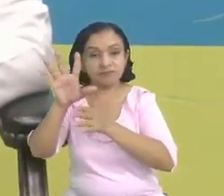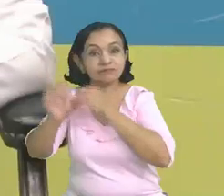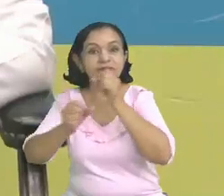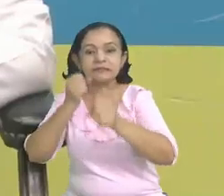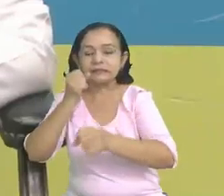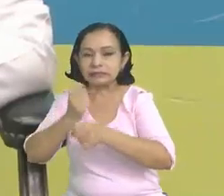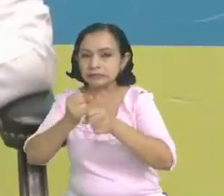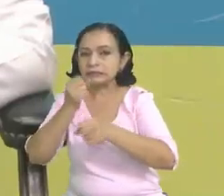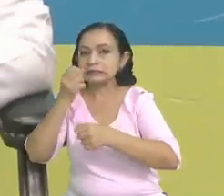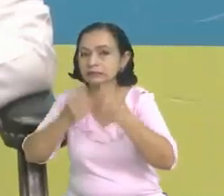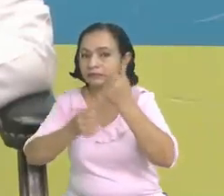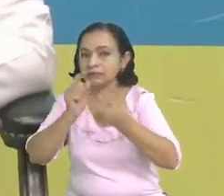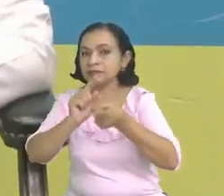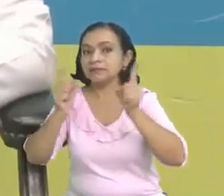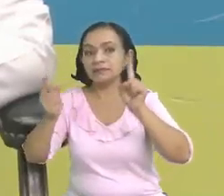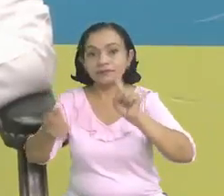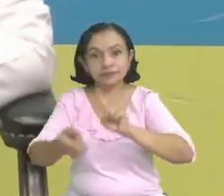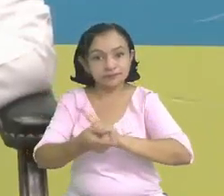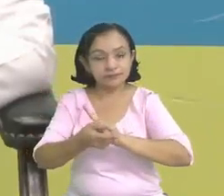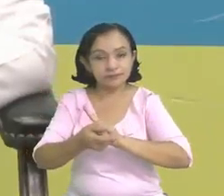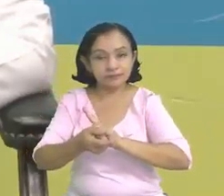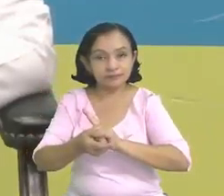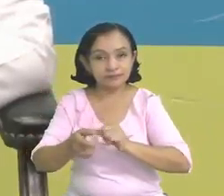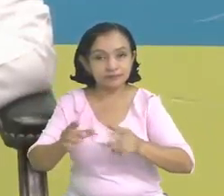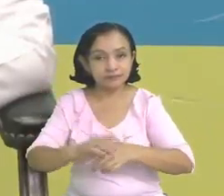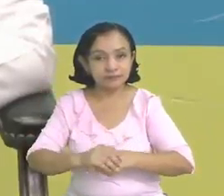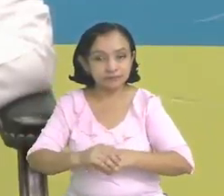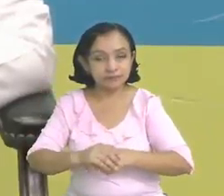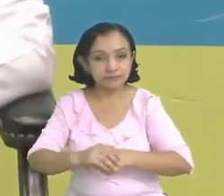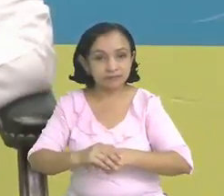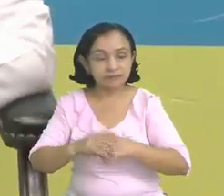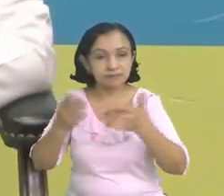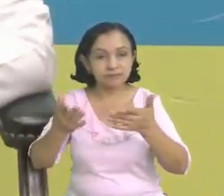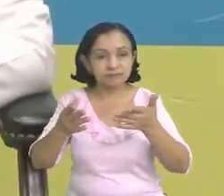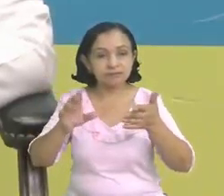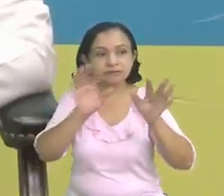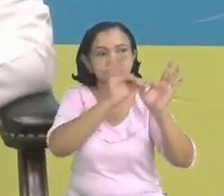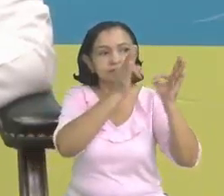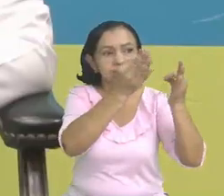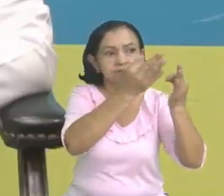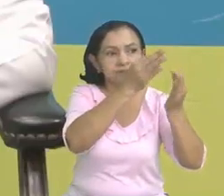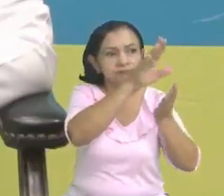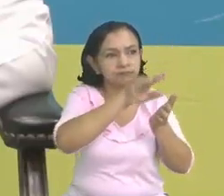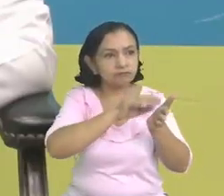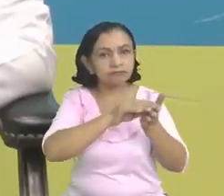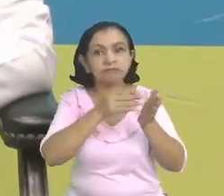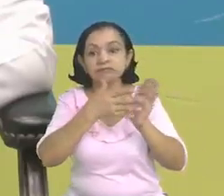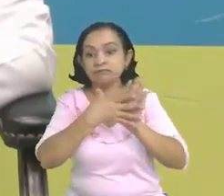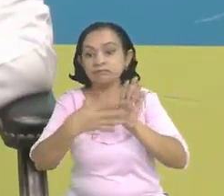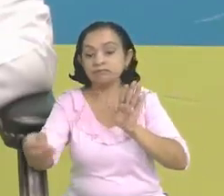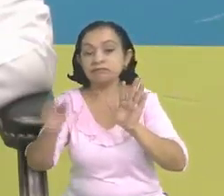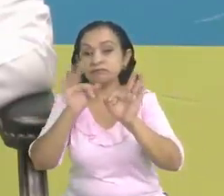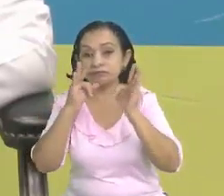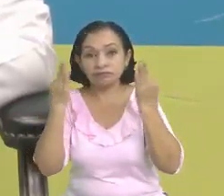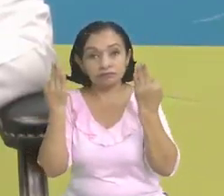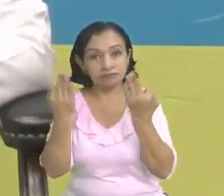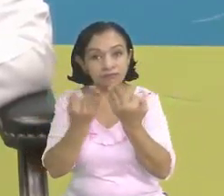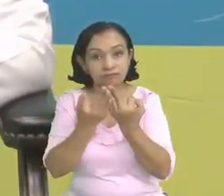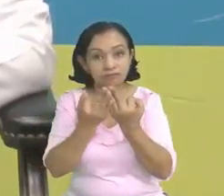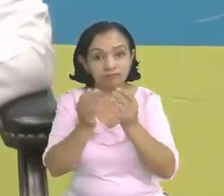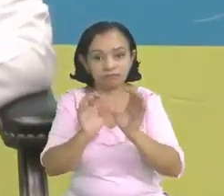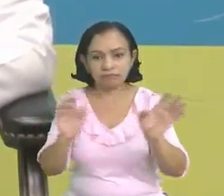cambios. Lógicamente depende del nivel, hasta hereditario, unos lo hacen más precoz. Por ejemplo, evidentemente las